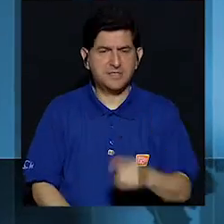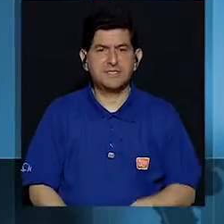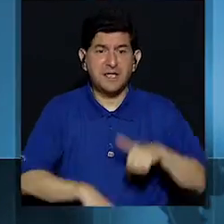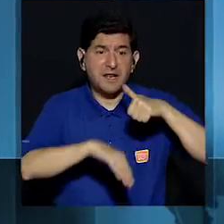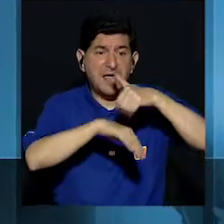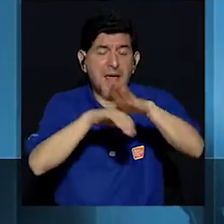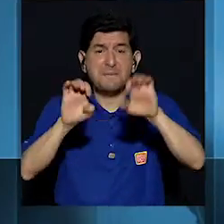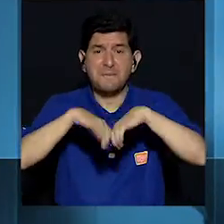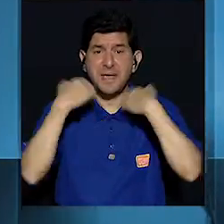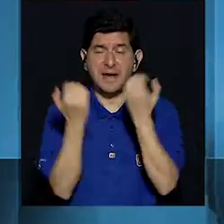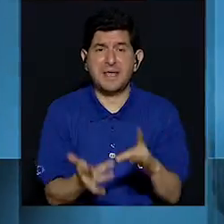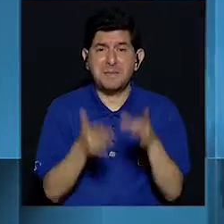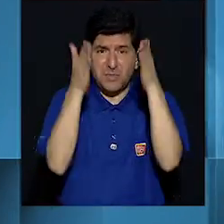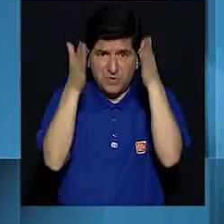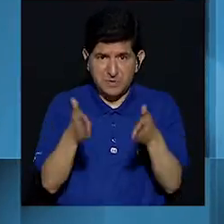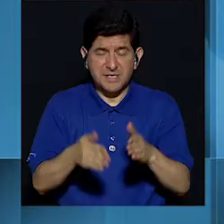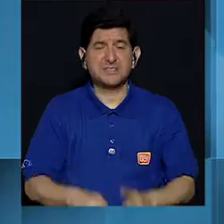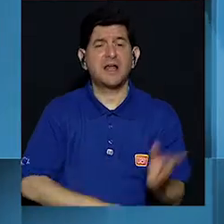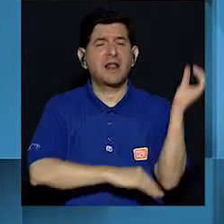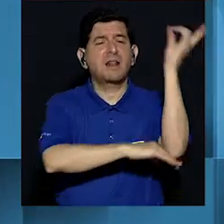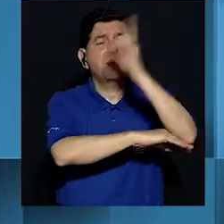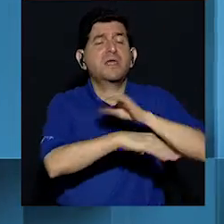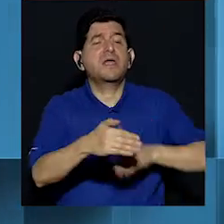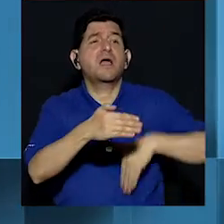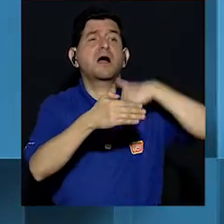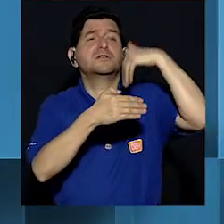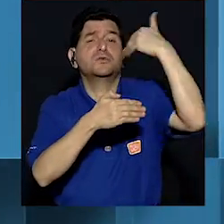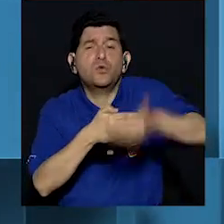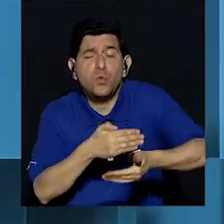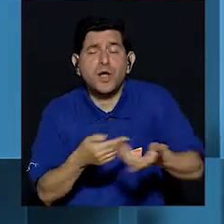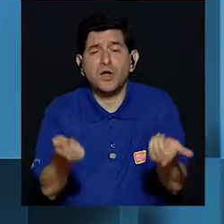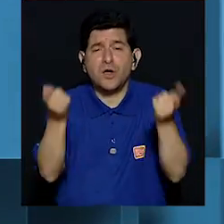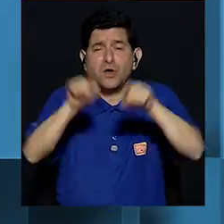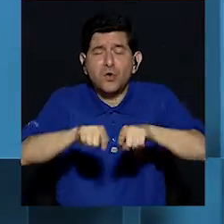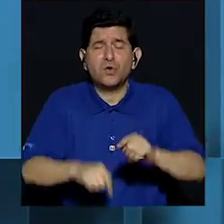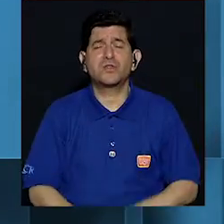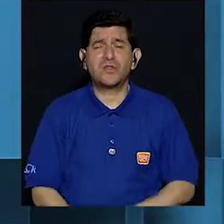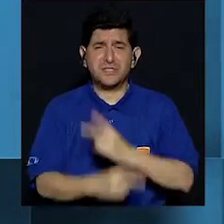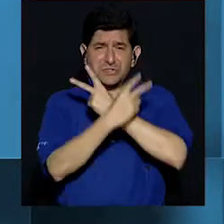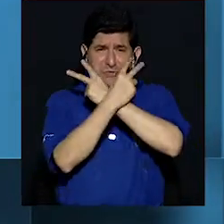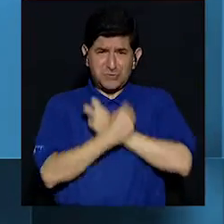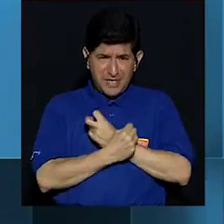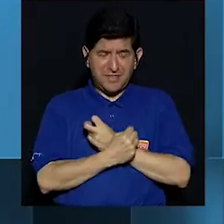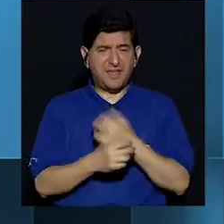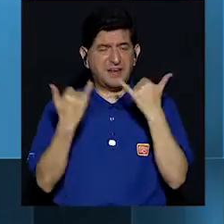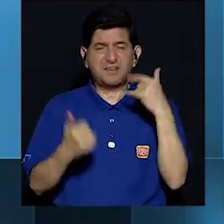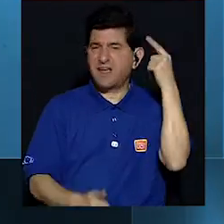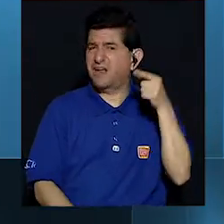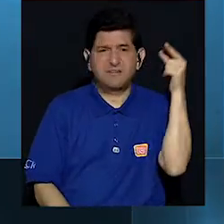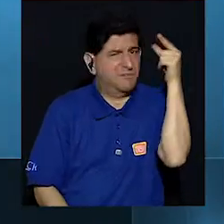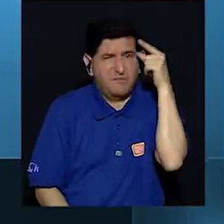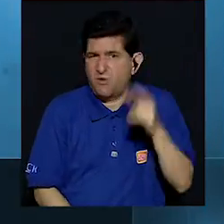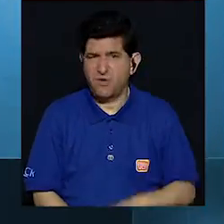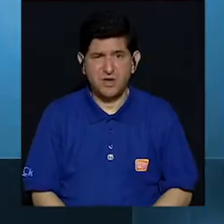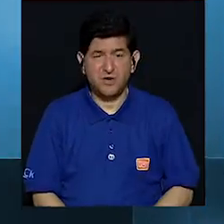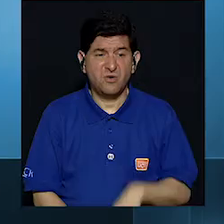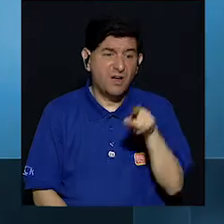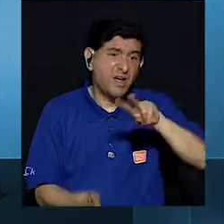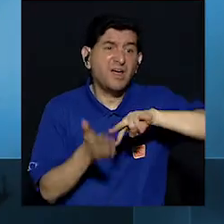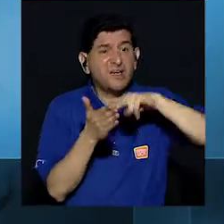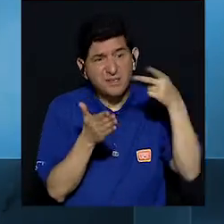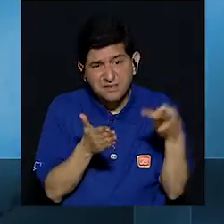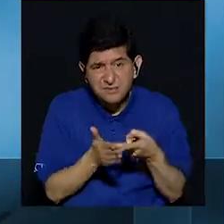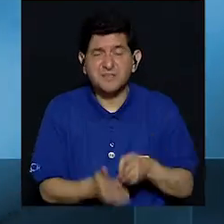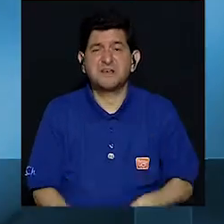equipo de peritos varios días después de ocurrido el envenenamiento carece de sentido y constituye además